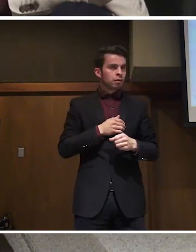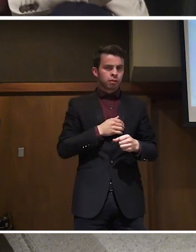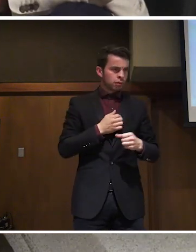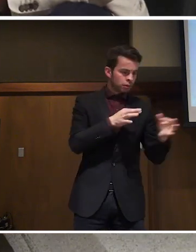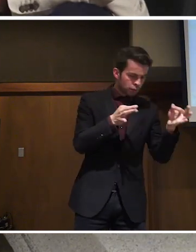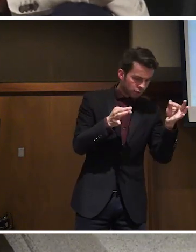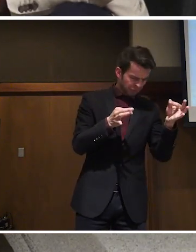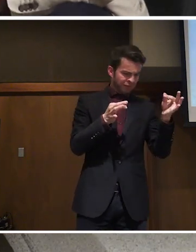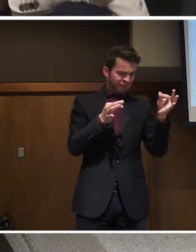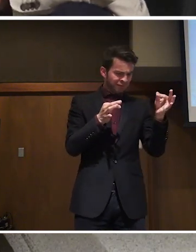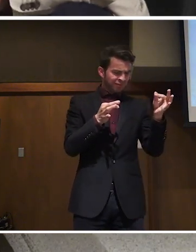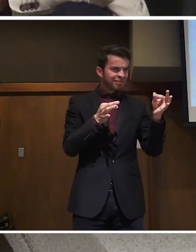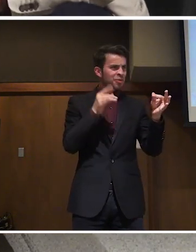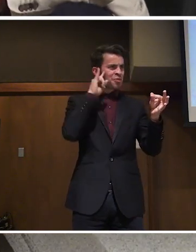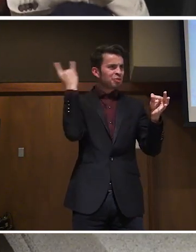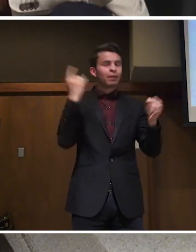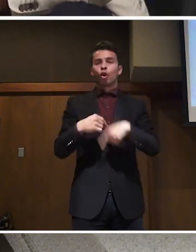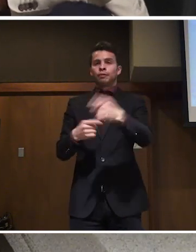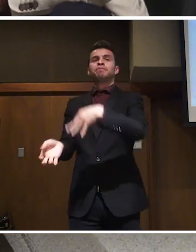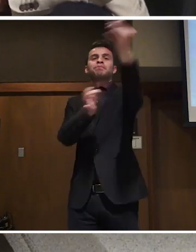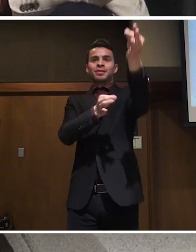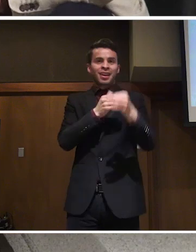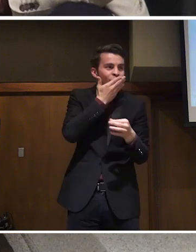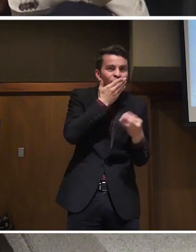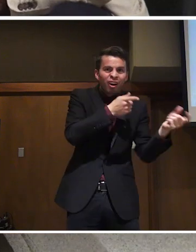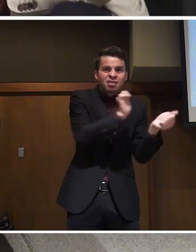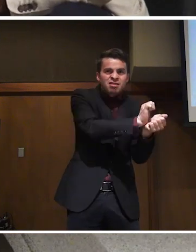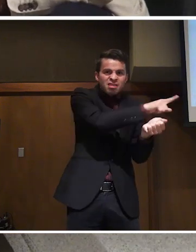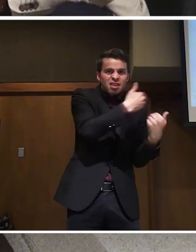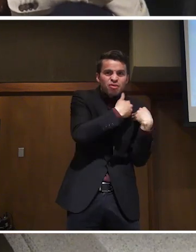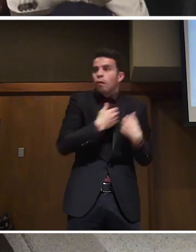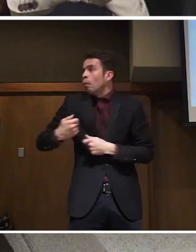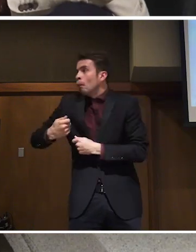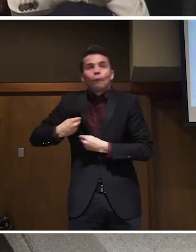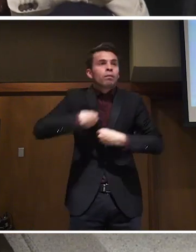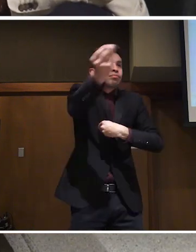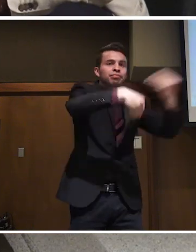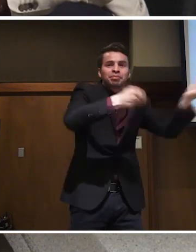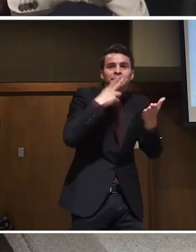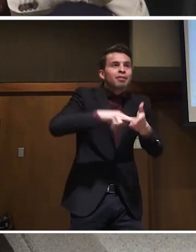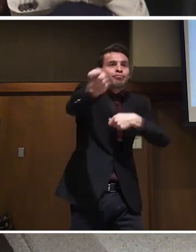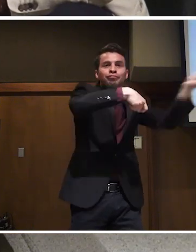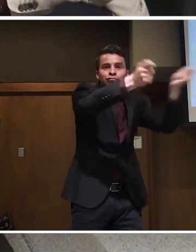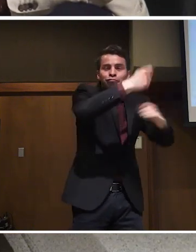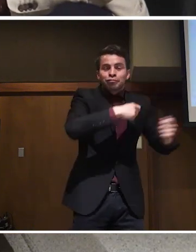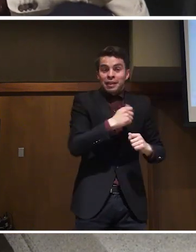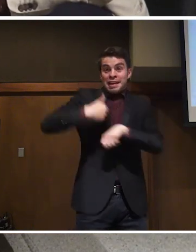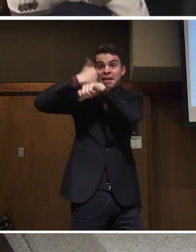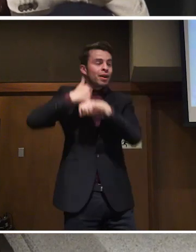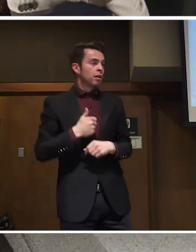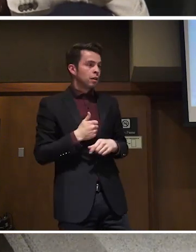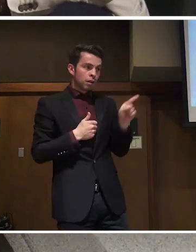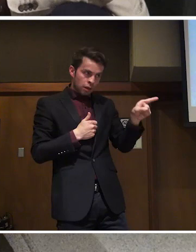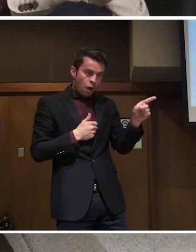poco extrañado, le dijo al indio que le encargaban que llevara los papeles, que la próxima vez que fuera a